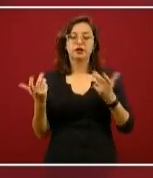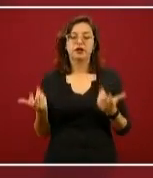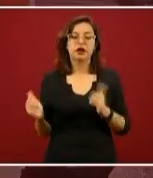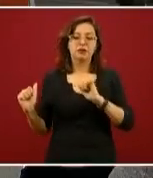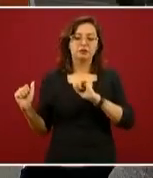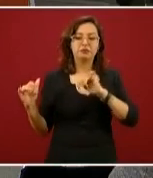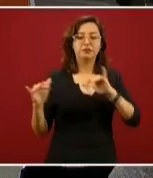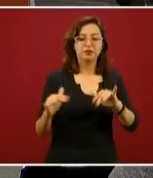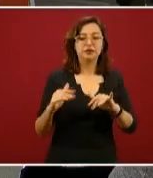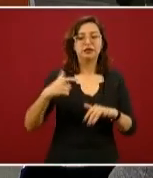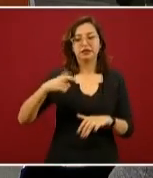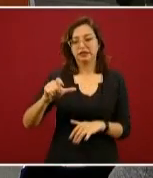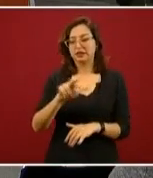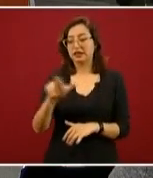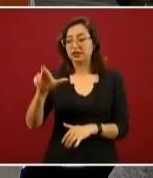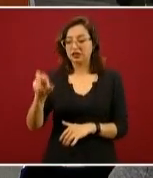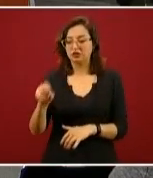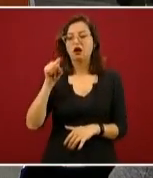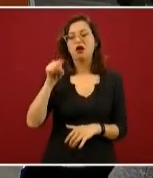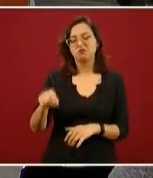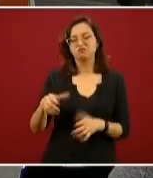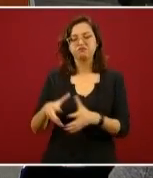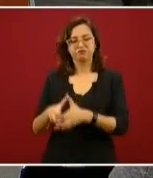en Quintana Roo.